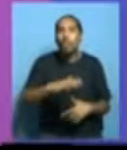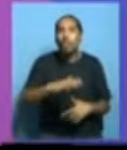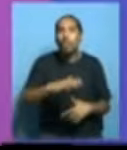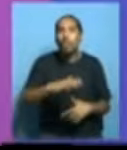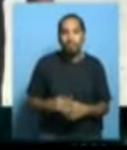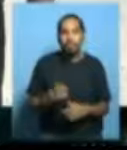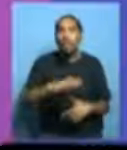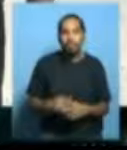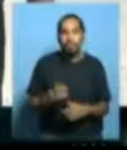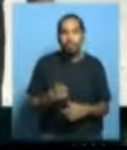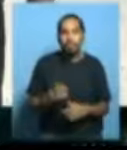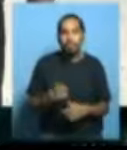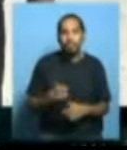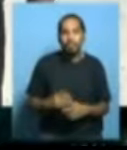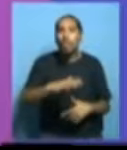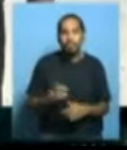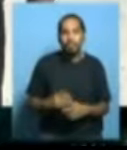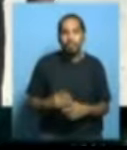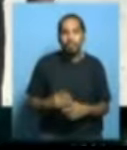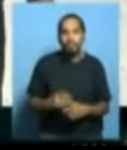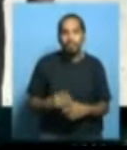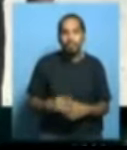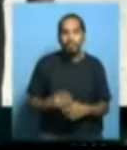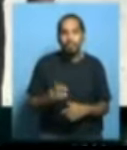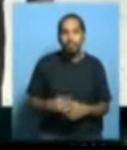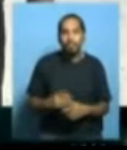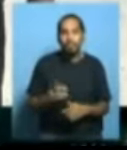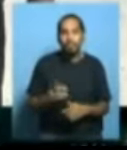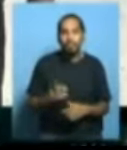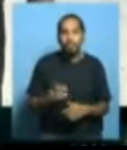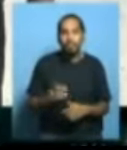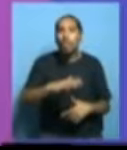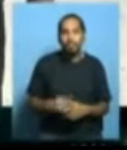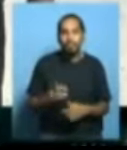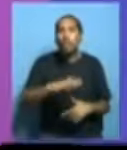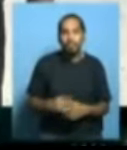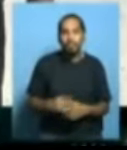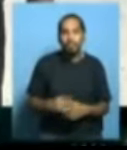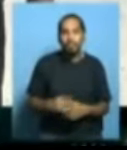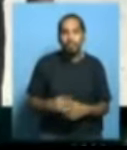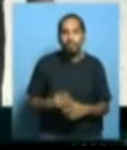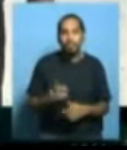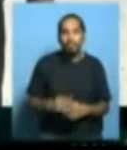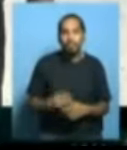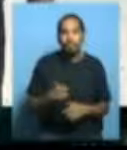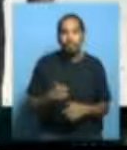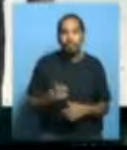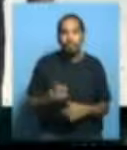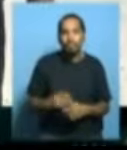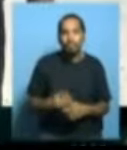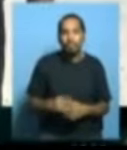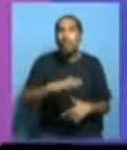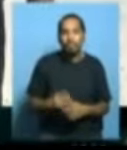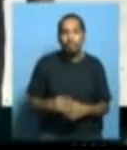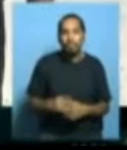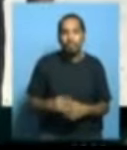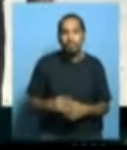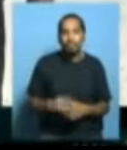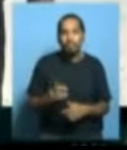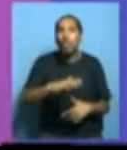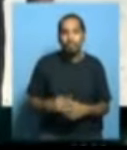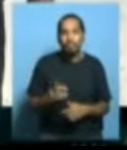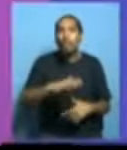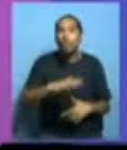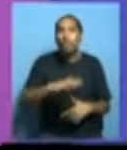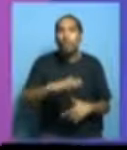una pérdida de gas por parte de la casilla que fue impactada por este